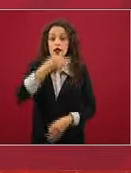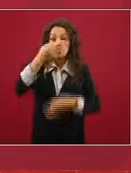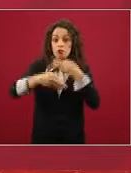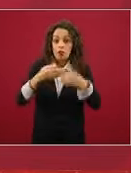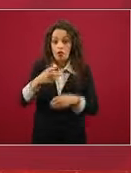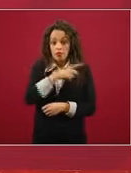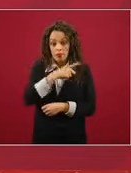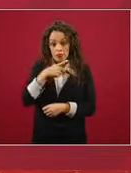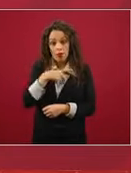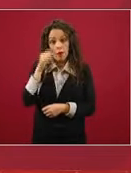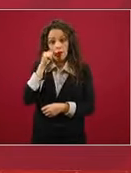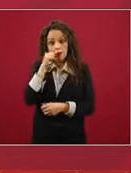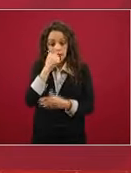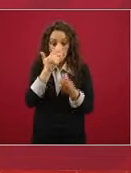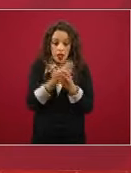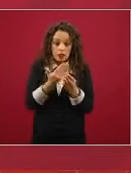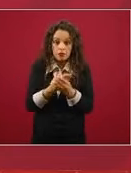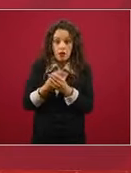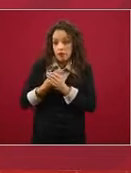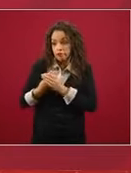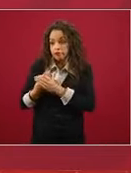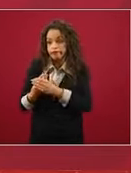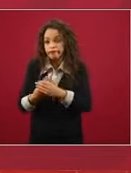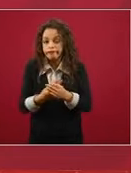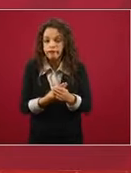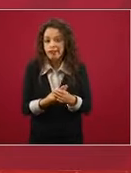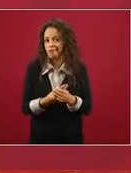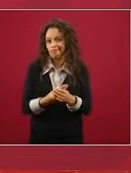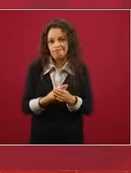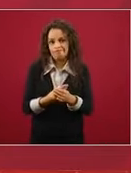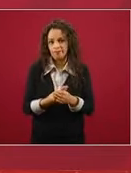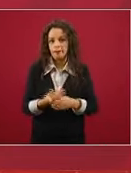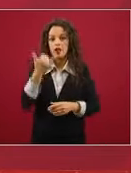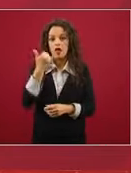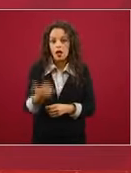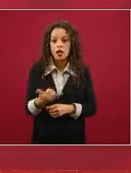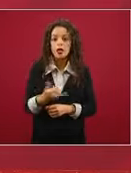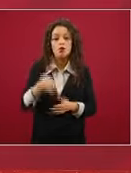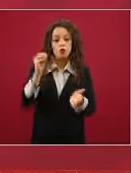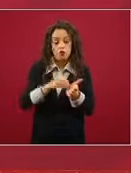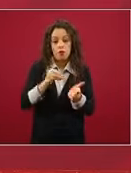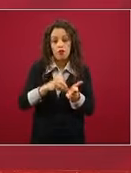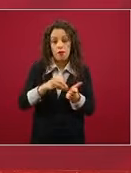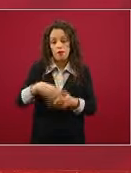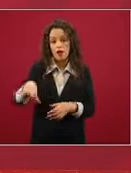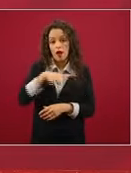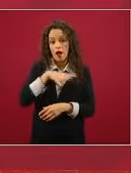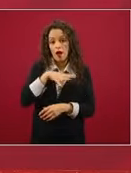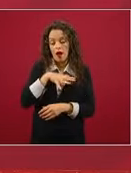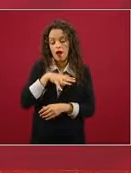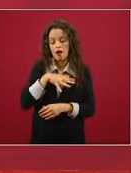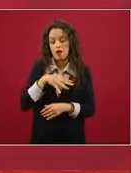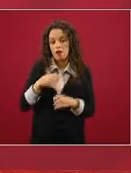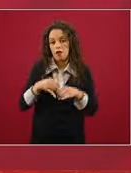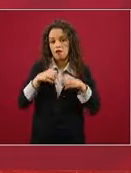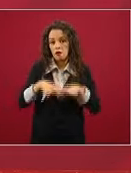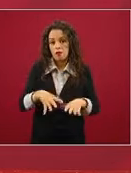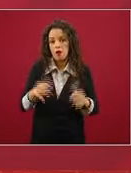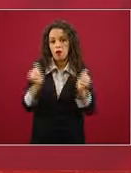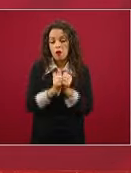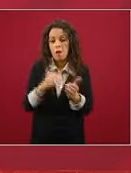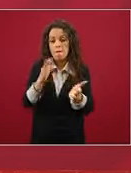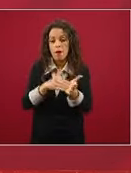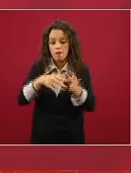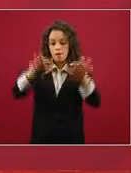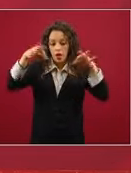básico, que en la mayoría sigue siendo de papel, es de la institución, pero la información que contiene es del